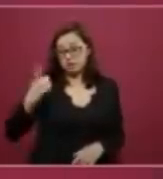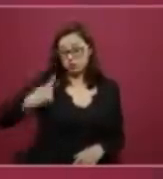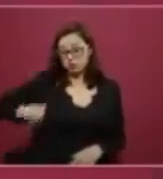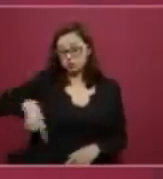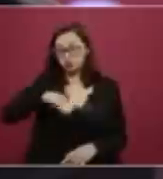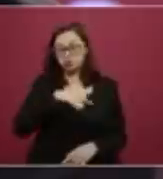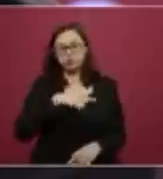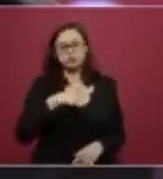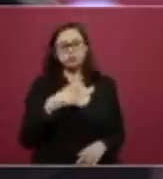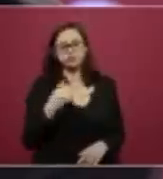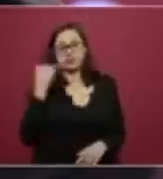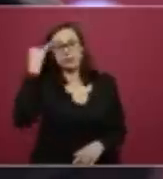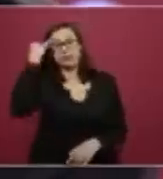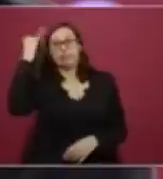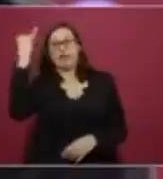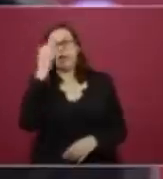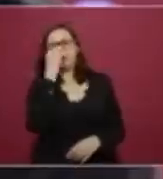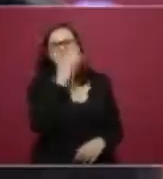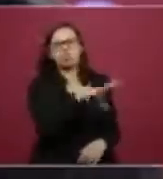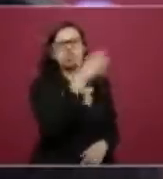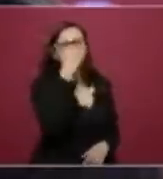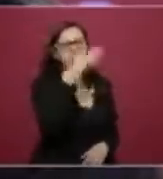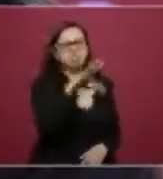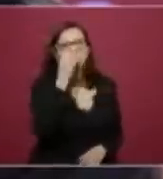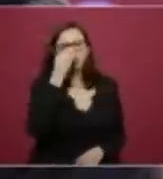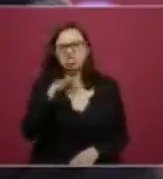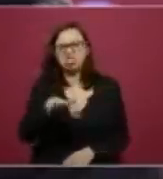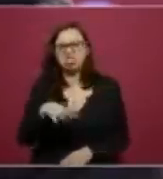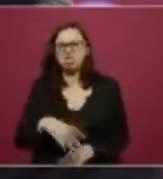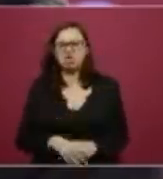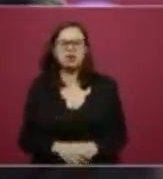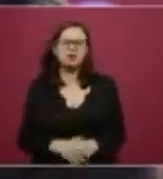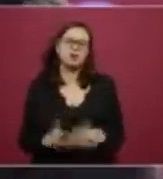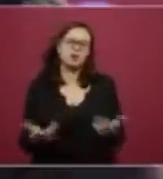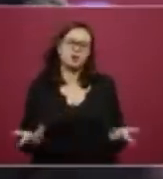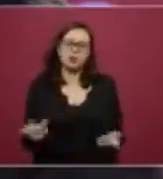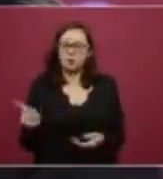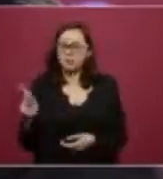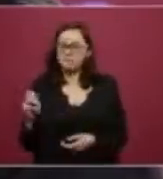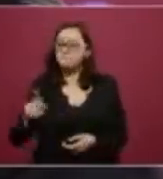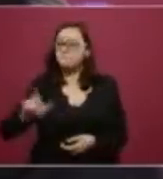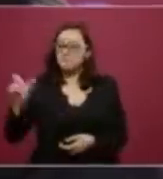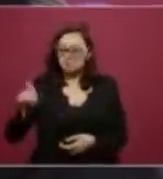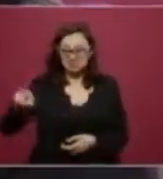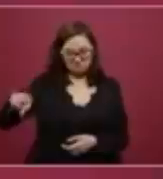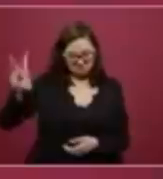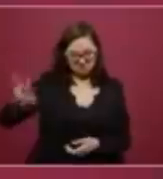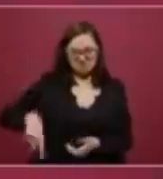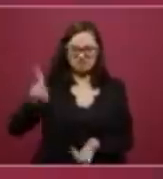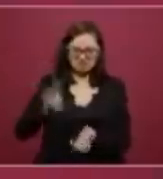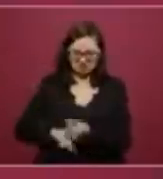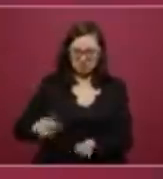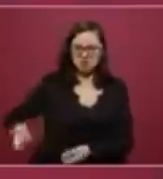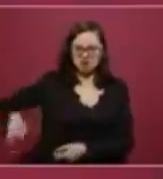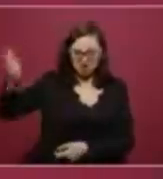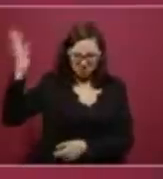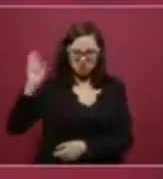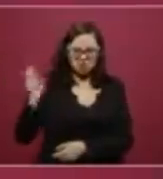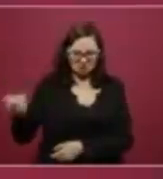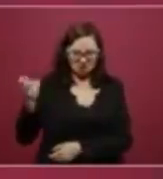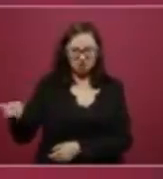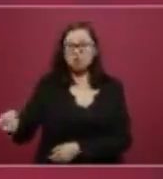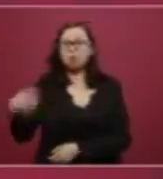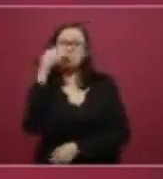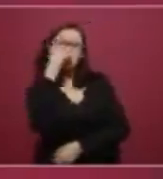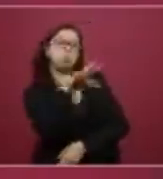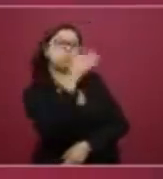distribuidores cuando Pemex es el que está vendiendo caro, y no, se